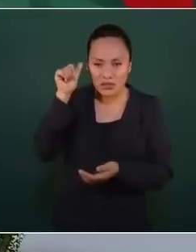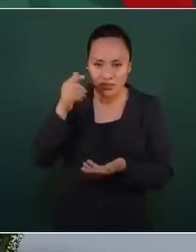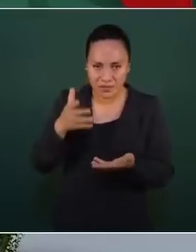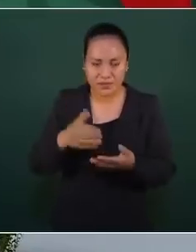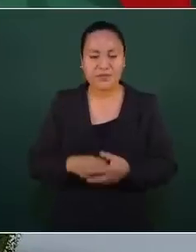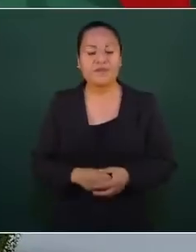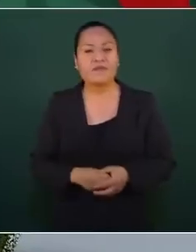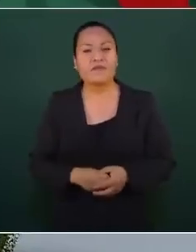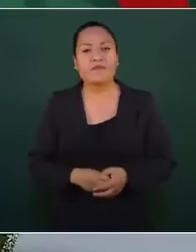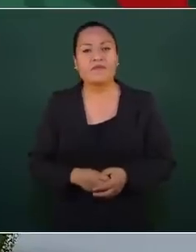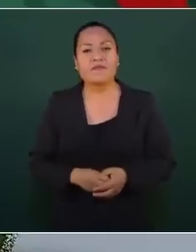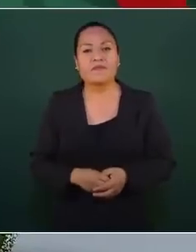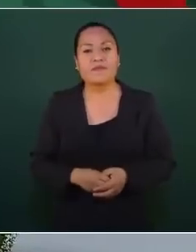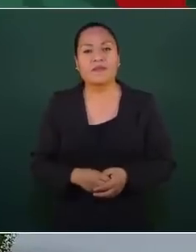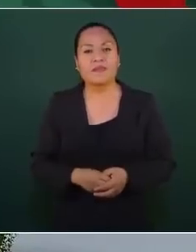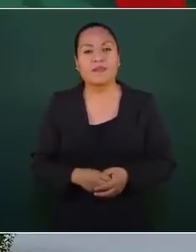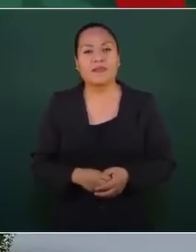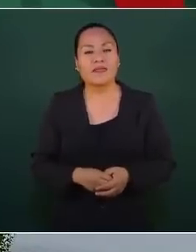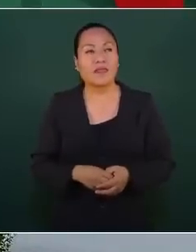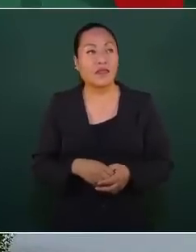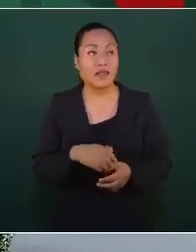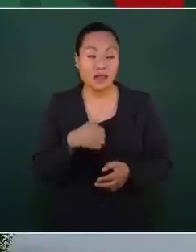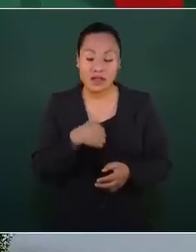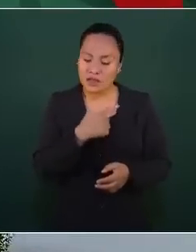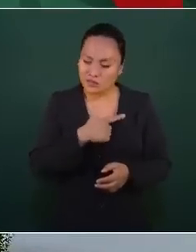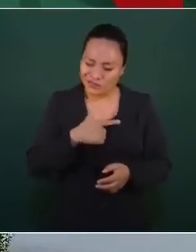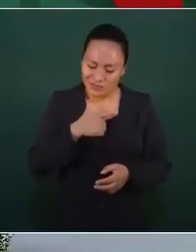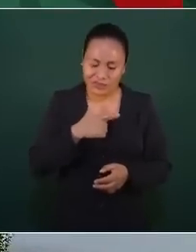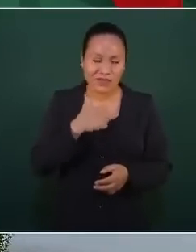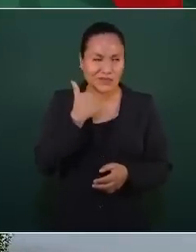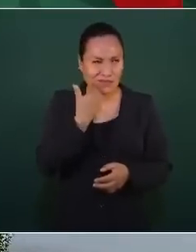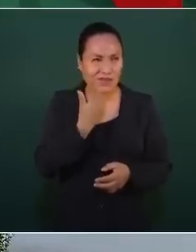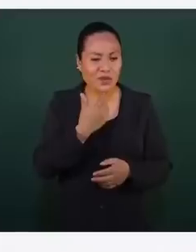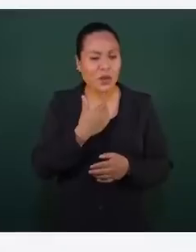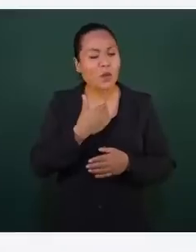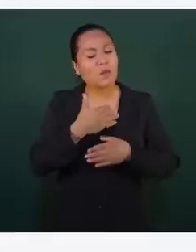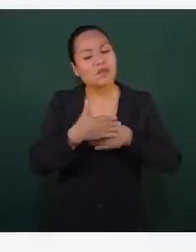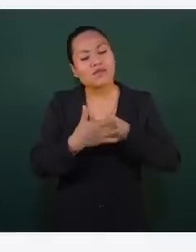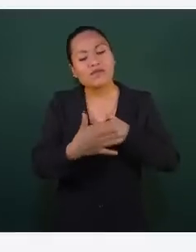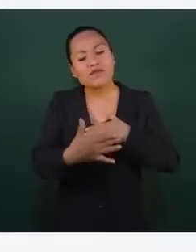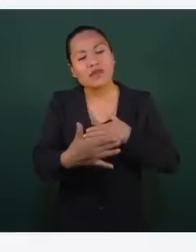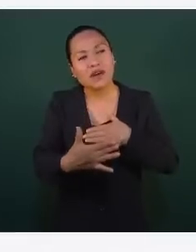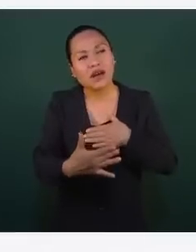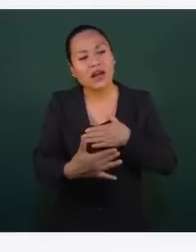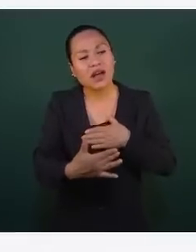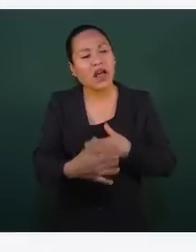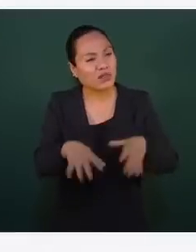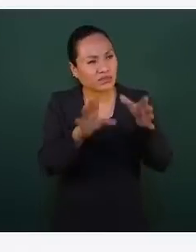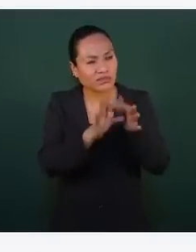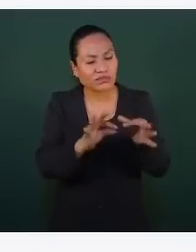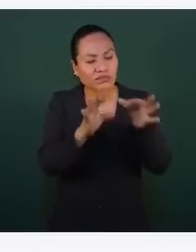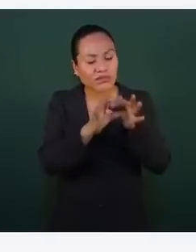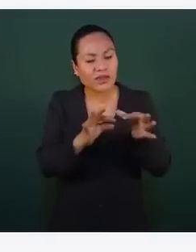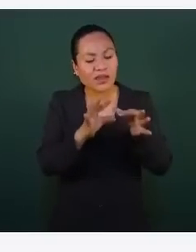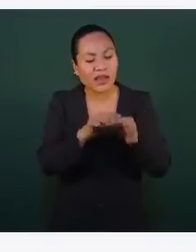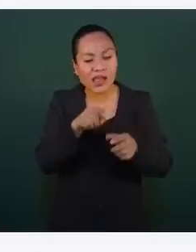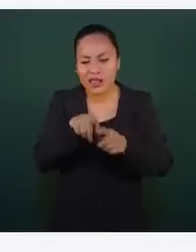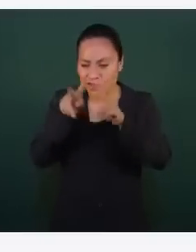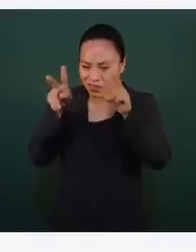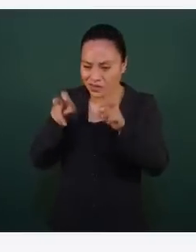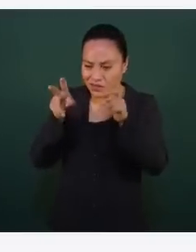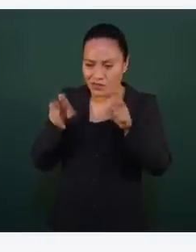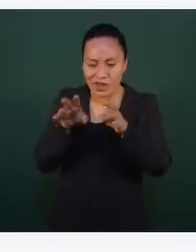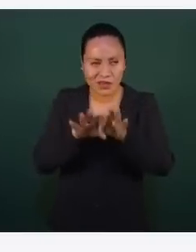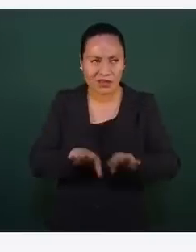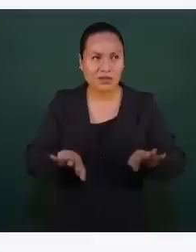Me gustaría tratar con usted más adelante este asunto en particular, pero deseo